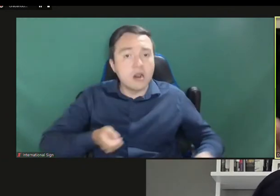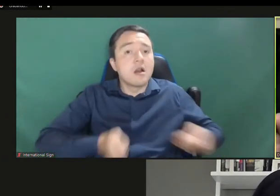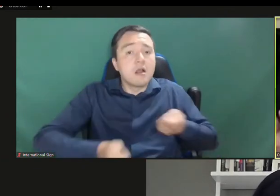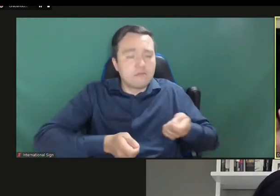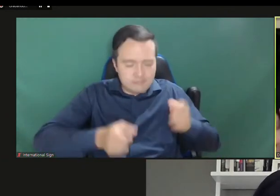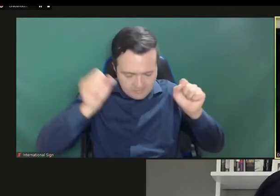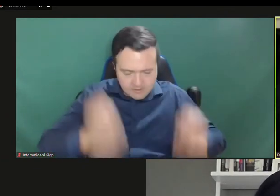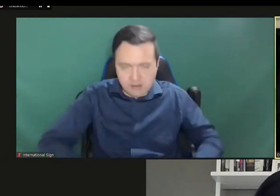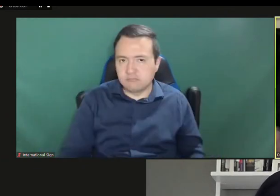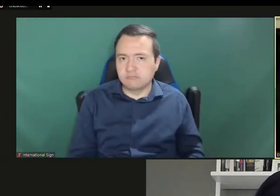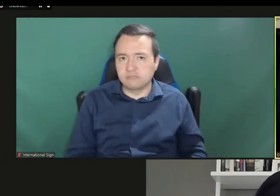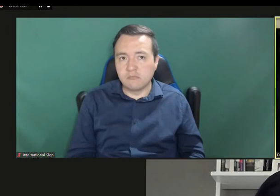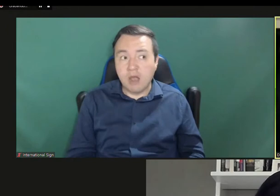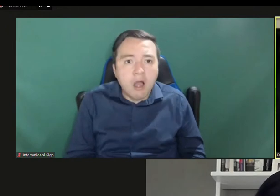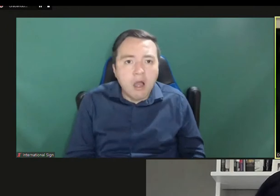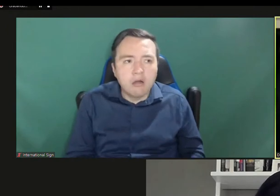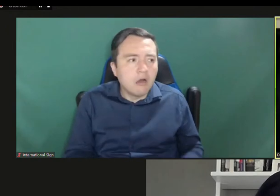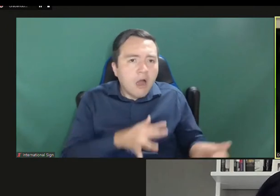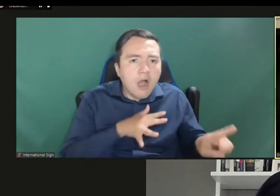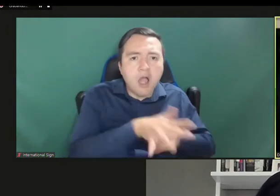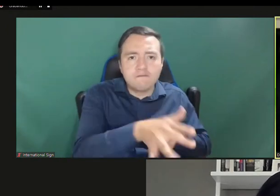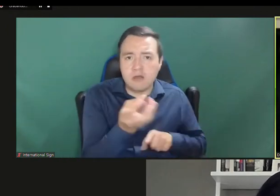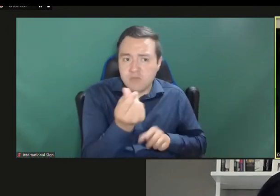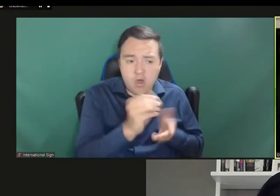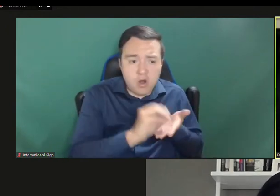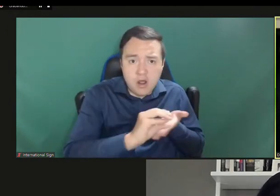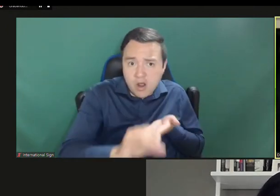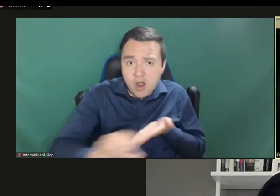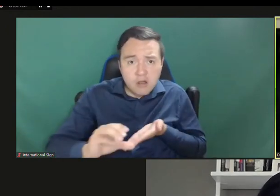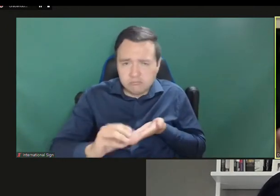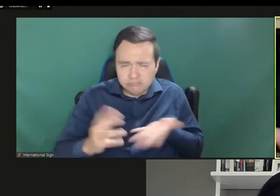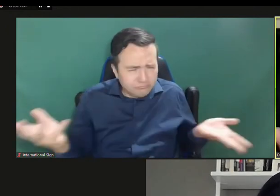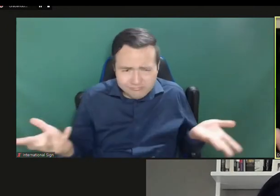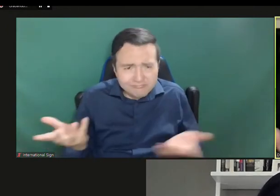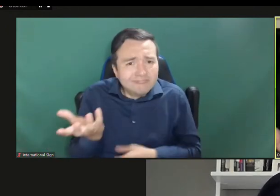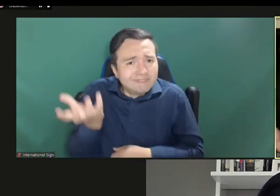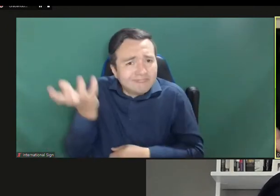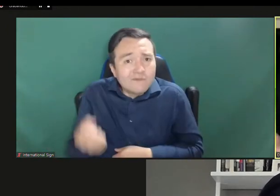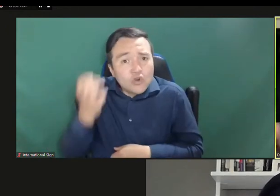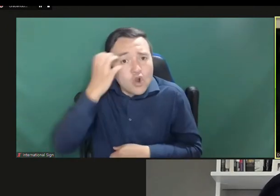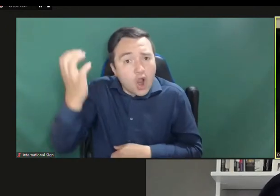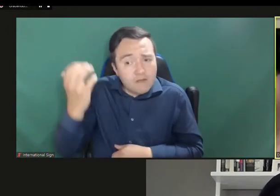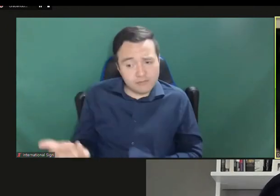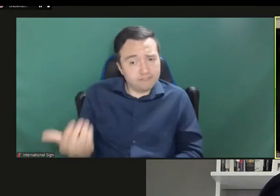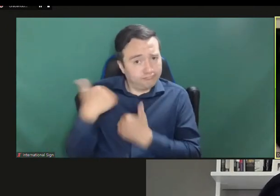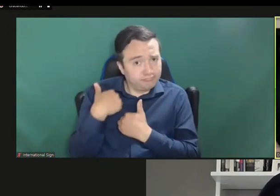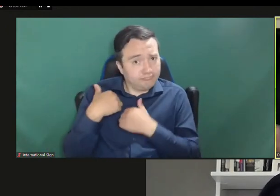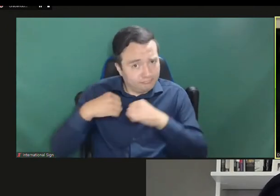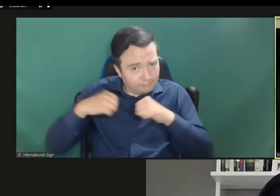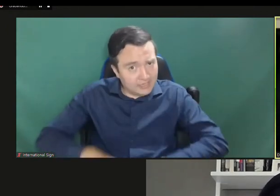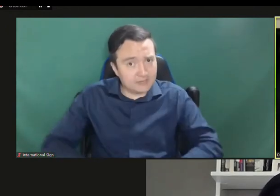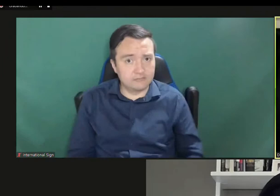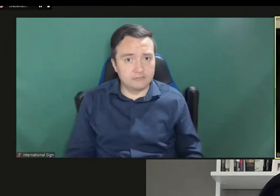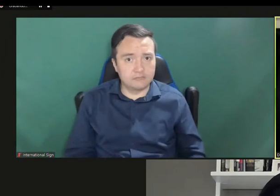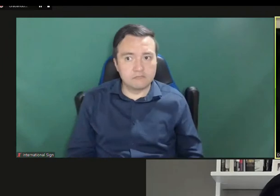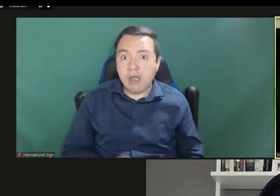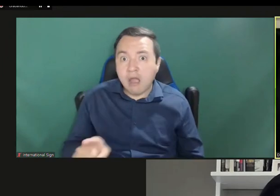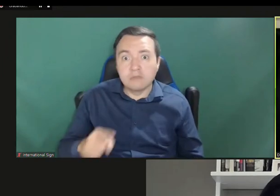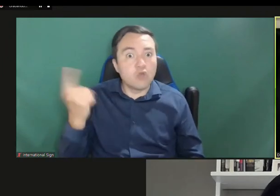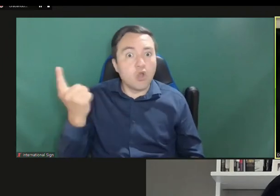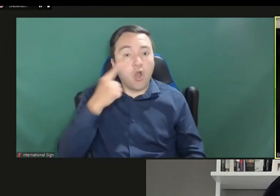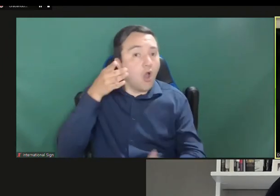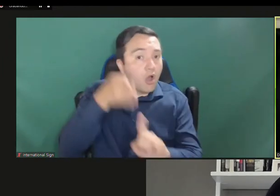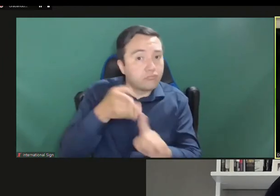de un tratado bilateral diversión es muy llamativo porque esto no era un tribunal que se enfocará en salud no en un